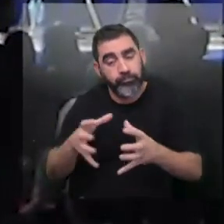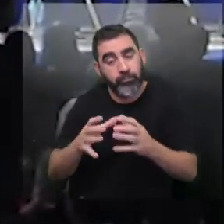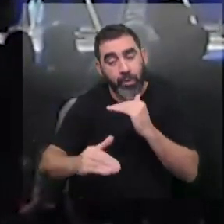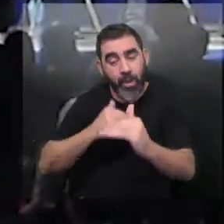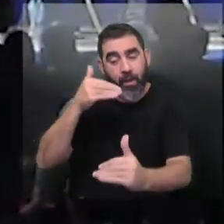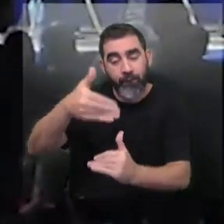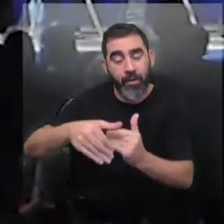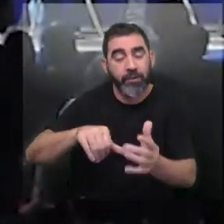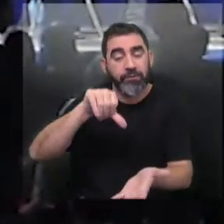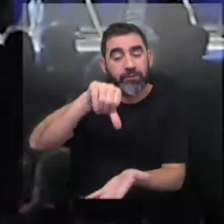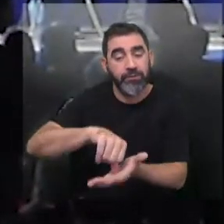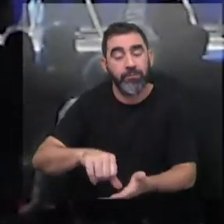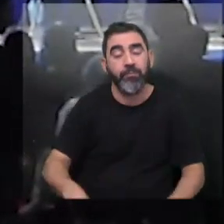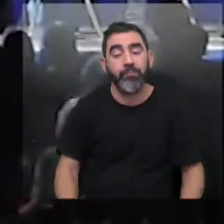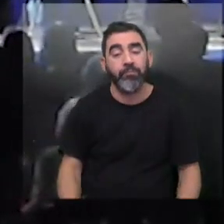país